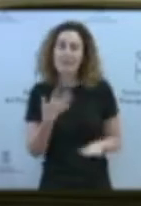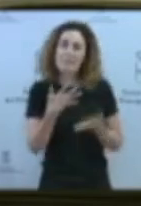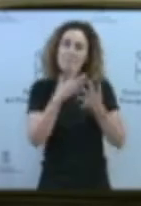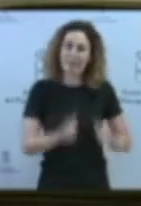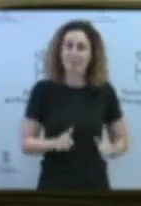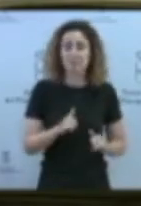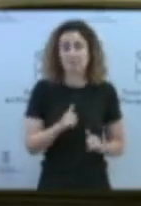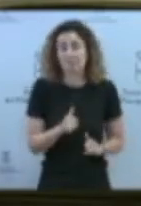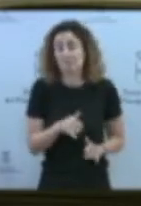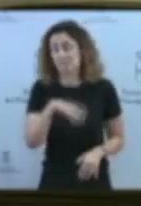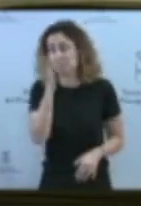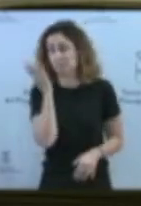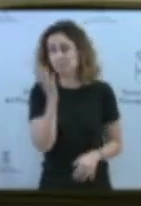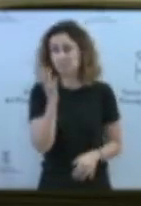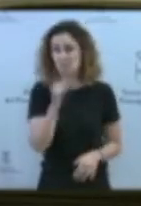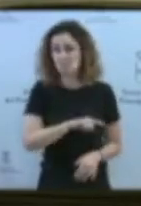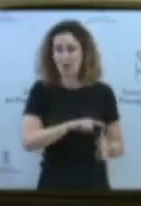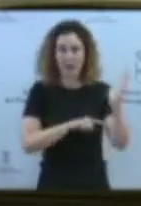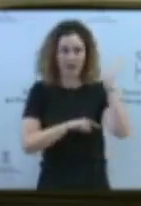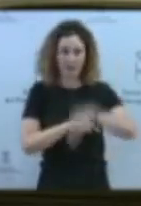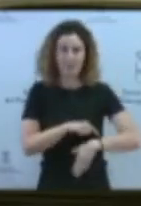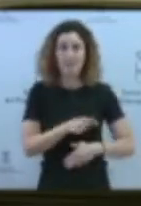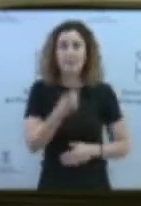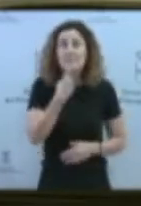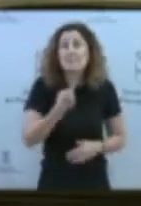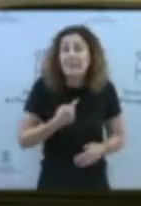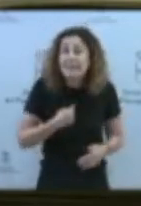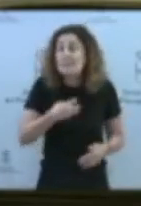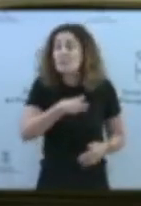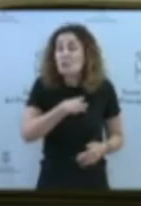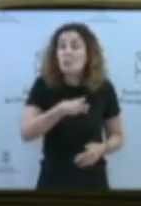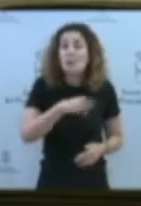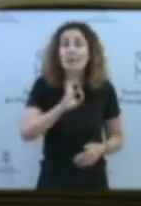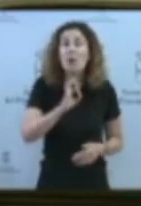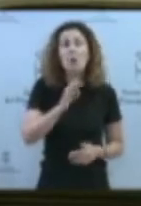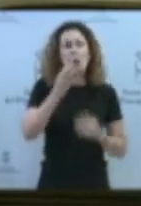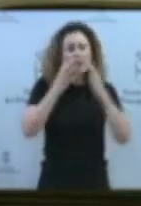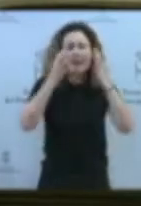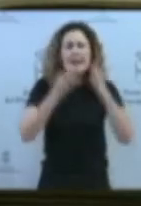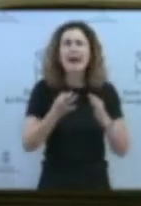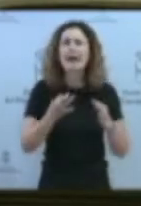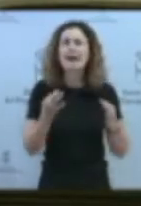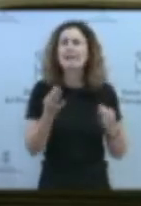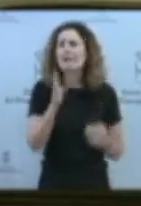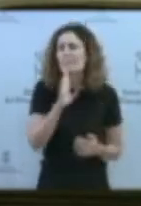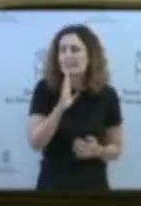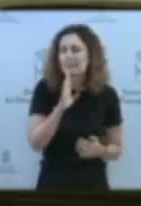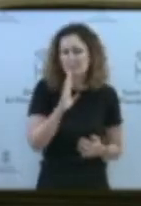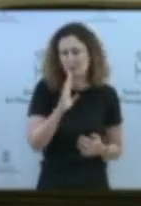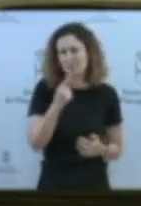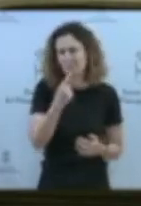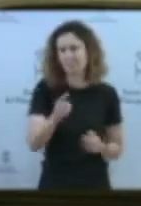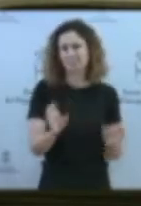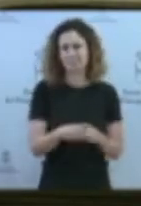pueda usted decir o expresar exactamente qué es lo que está ocurriendo, pero en este caso ya le dice este grupo parlamentario qué es lo que ha sucedido. Y efectivamente,